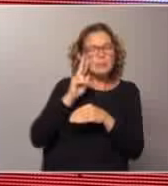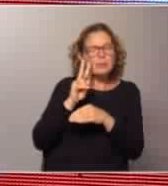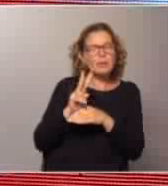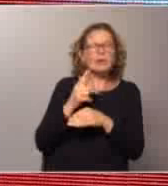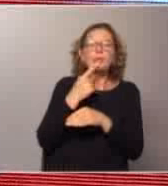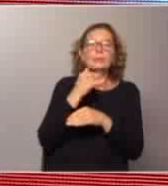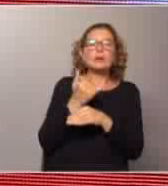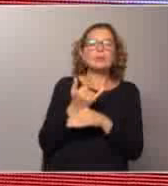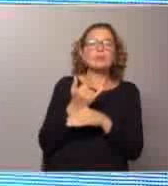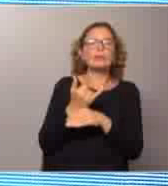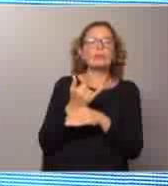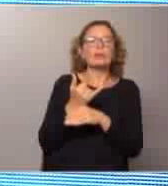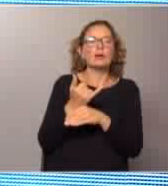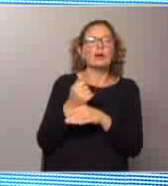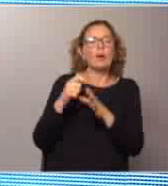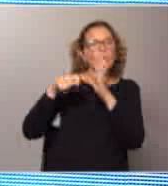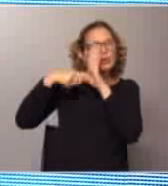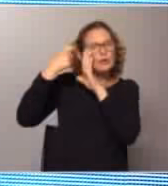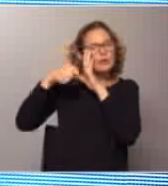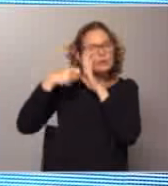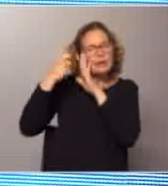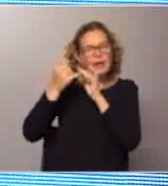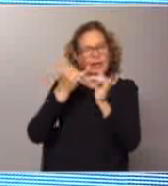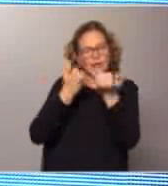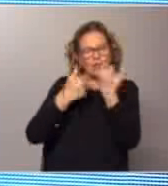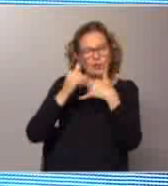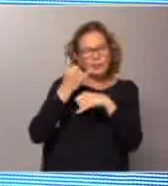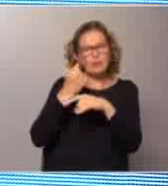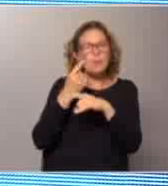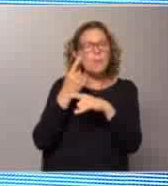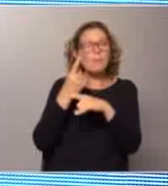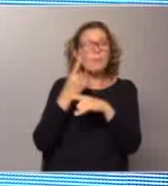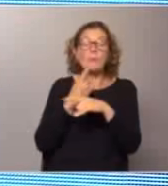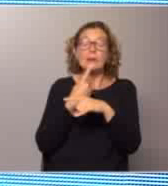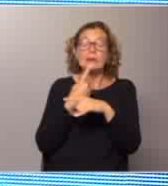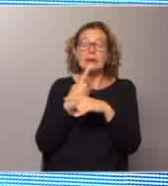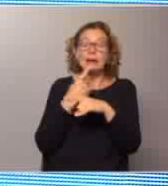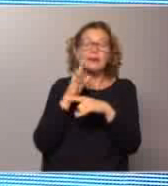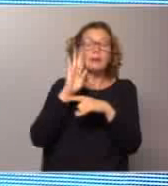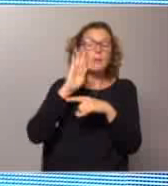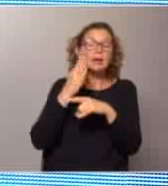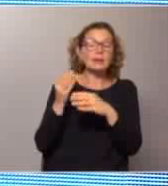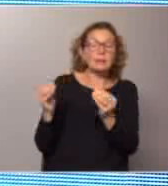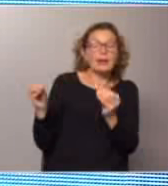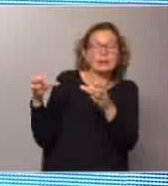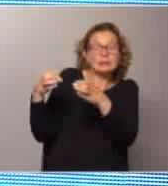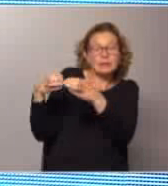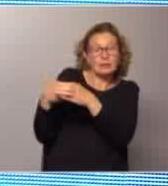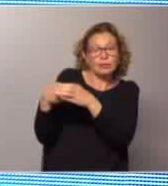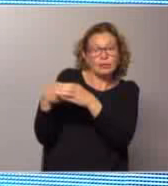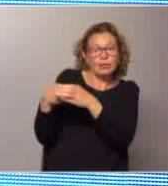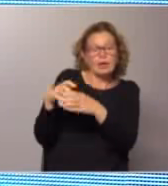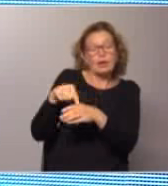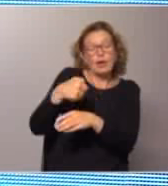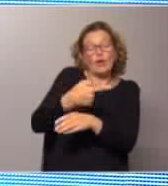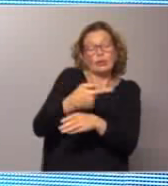en algunos vídeos cuando uno ve información política que es más parecida entre ellos y que en la gente de